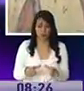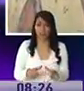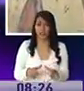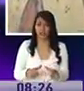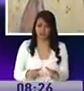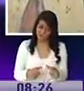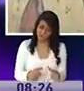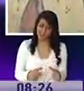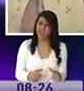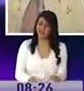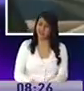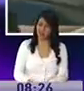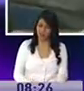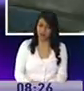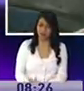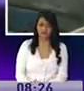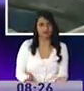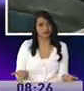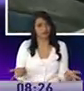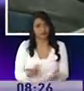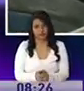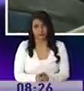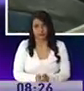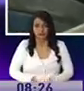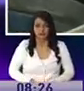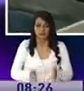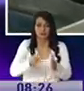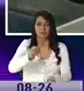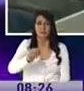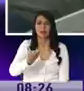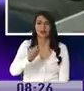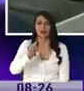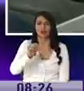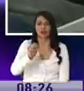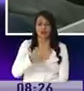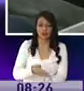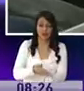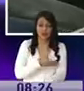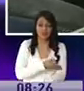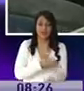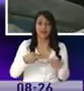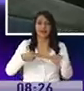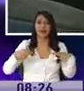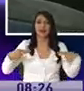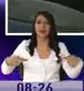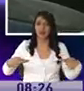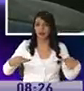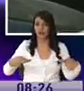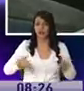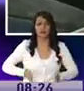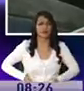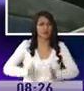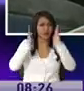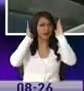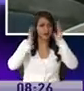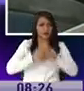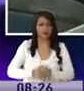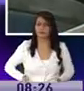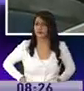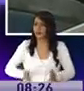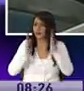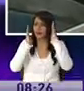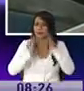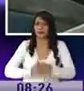huecar el que están en la avenida Maldonado antes de llegar al recreo pero en realidad es toda la vía laa toda la vía